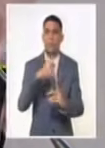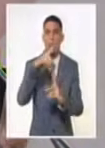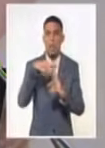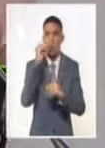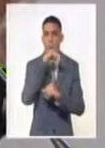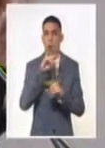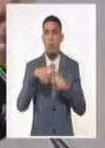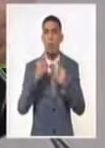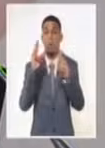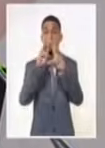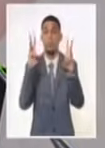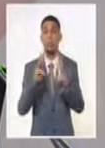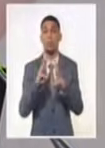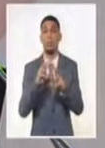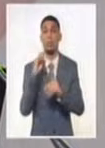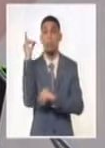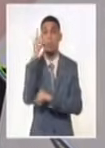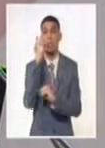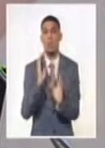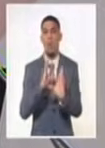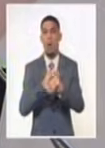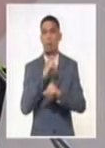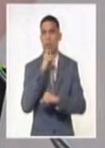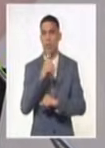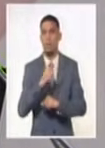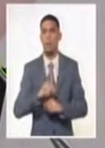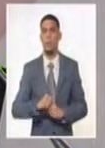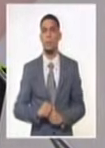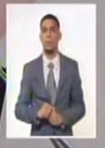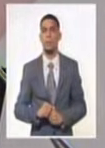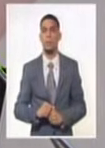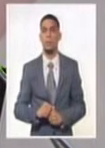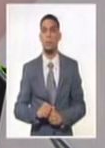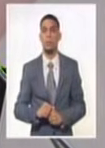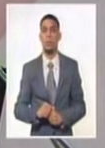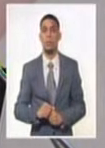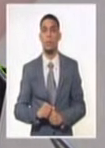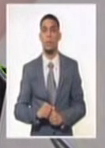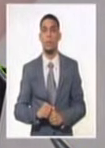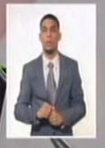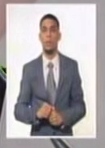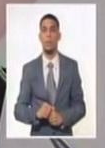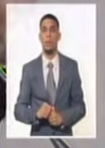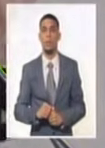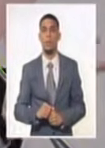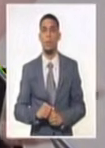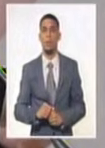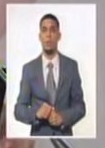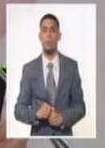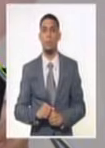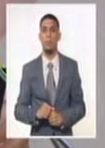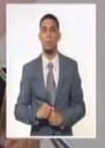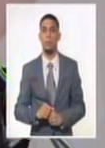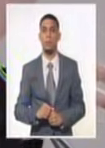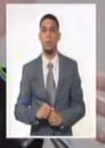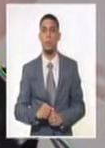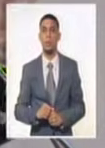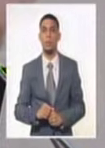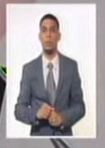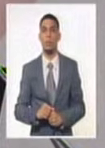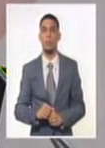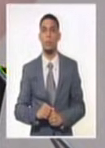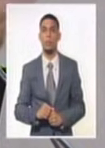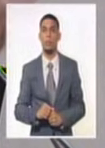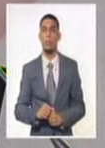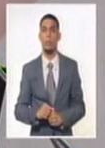tienen incluso menos acceso a los lugares que en los municipios, que son varios en muchos municipios, hemos identificado y hemos definido